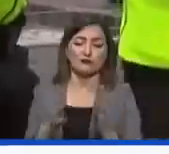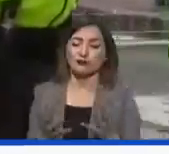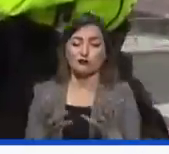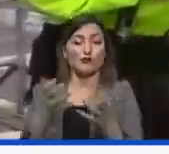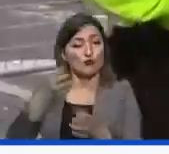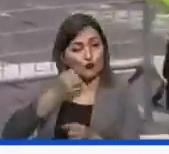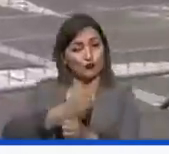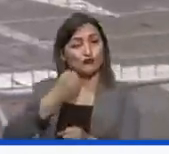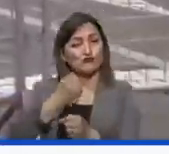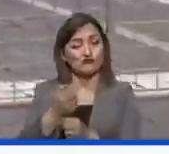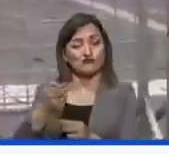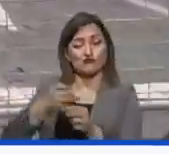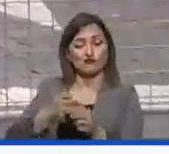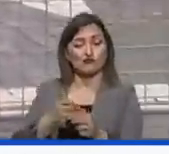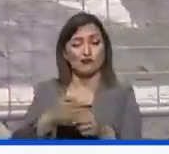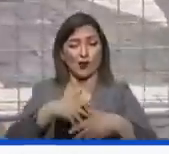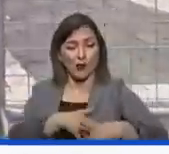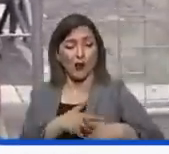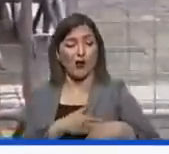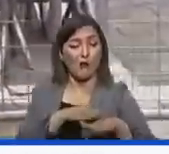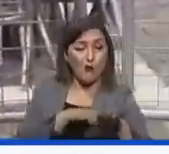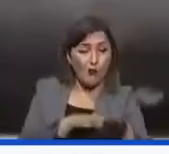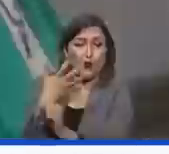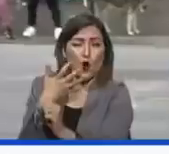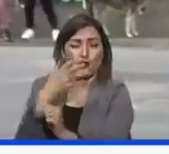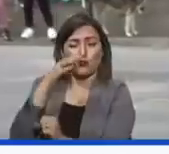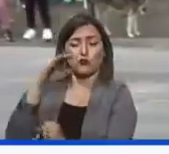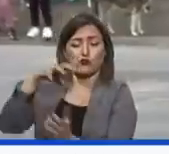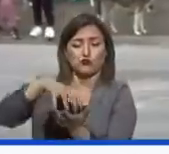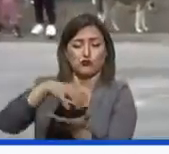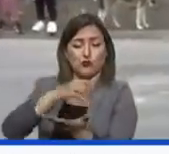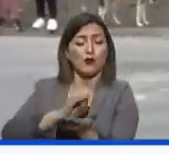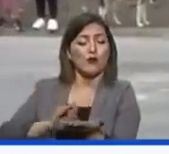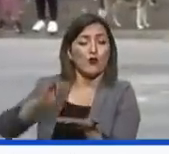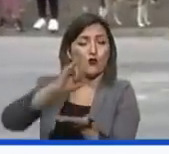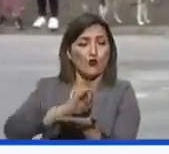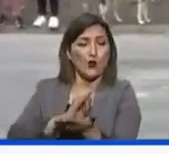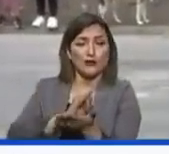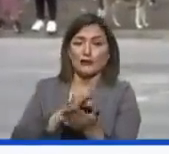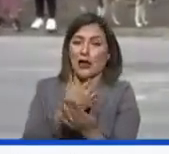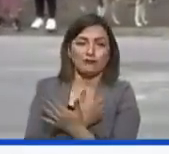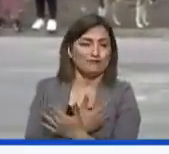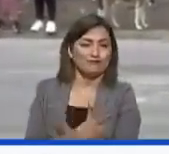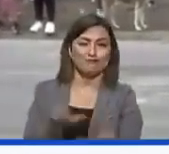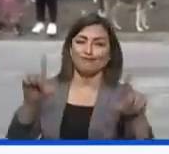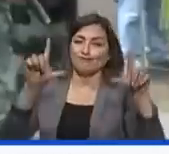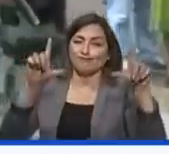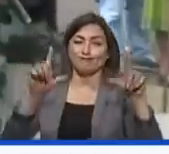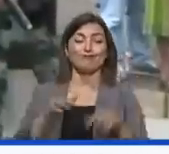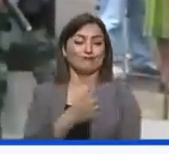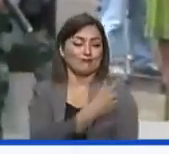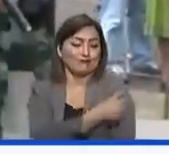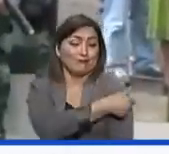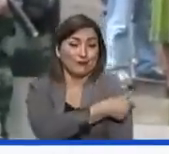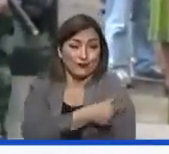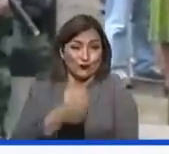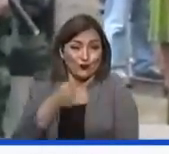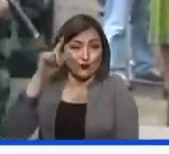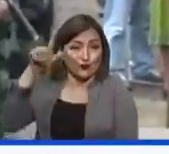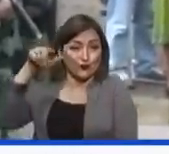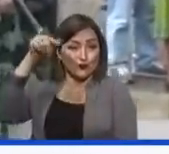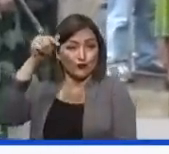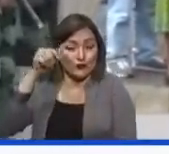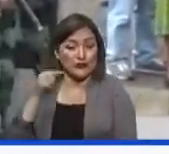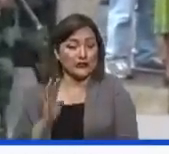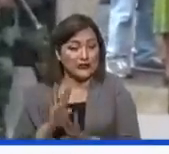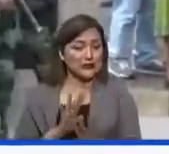quiere trabajar y no apoyó estas manifestaciones asimismo explicó que hubo bloqueos intermitentes sin embargo policía y fuerzas